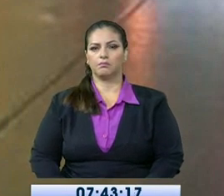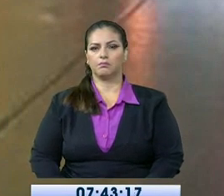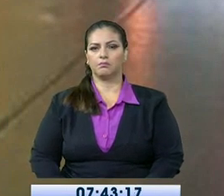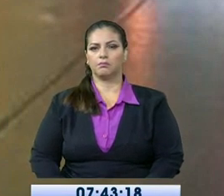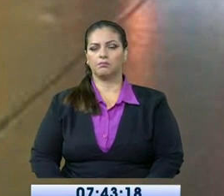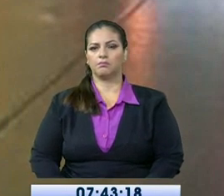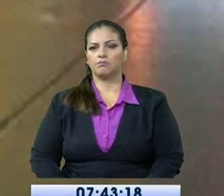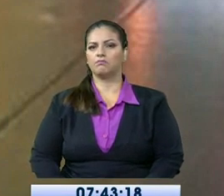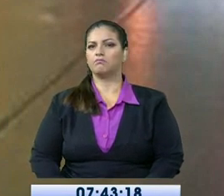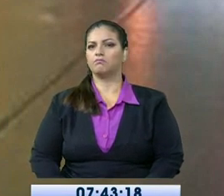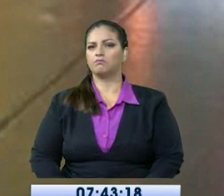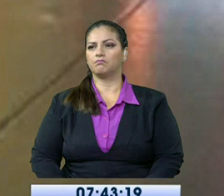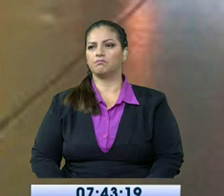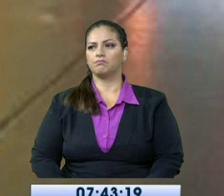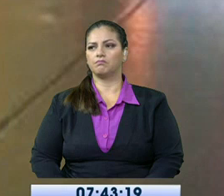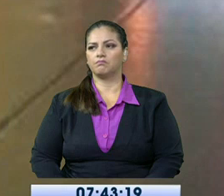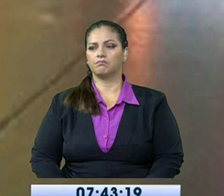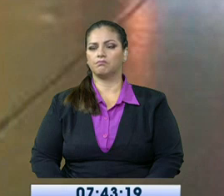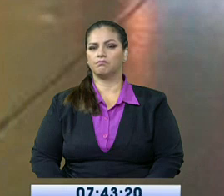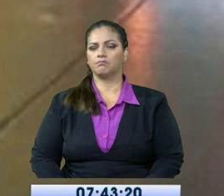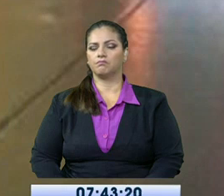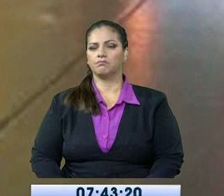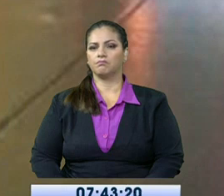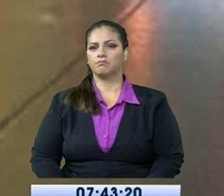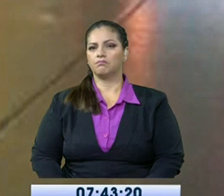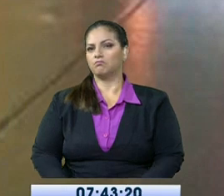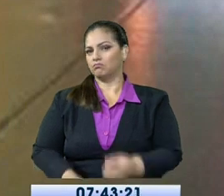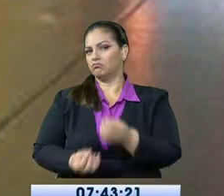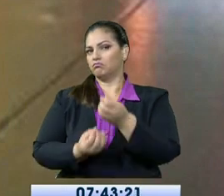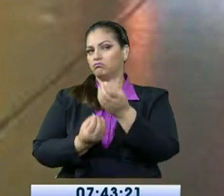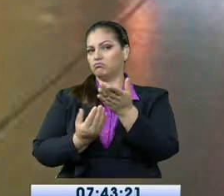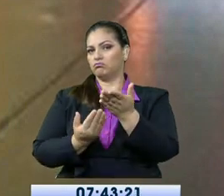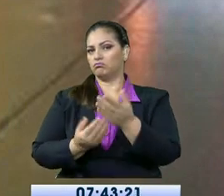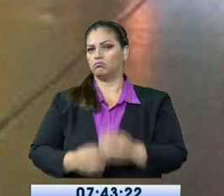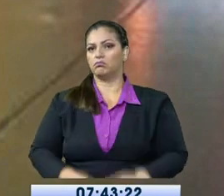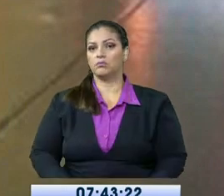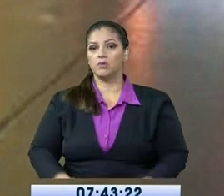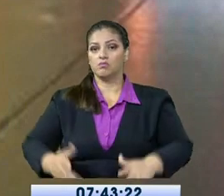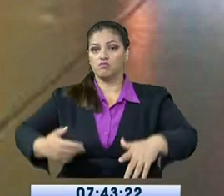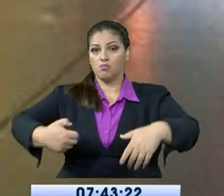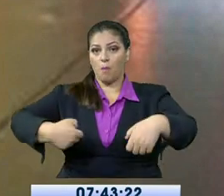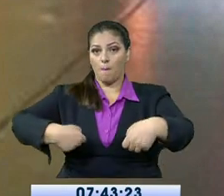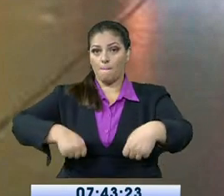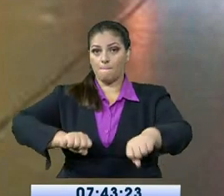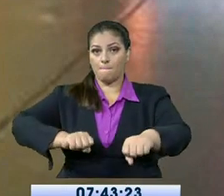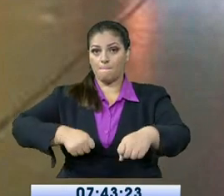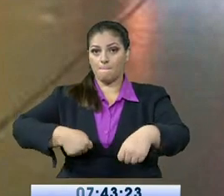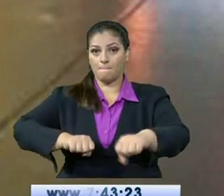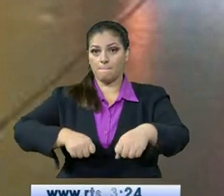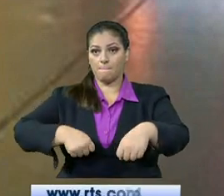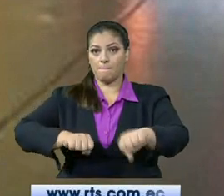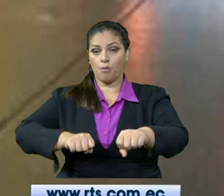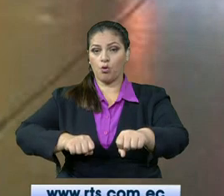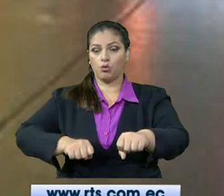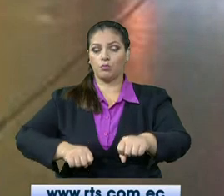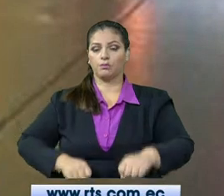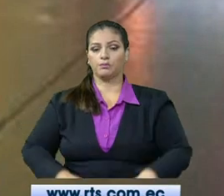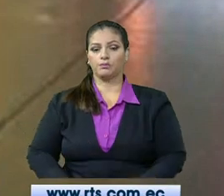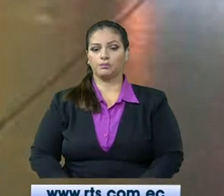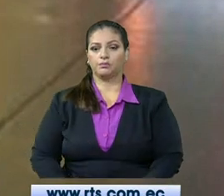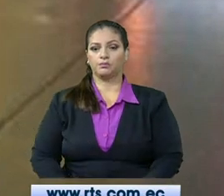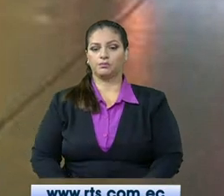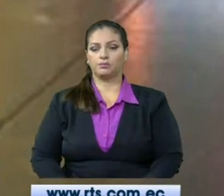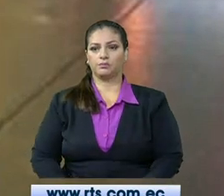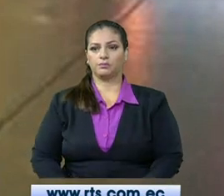como costumbre, que es a las motos, sí, les están agregando